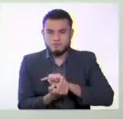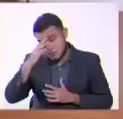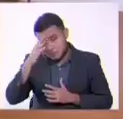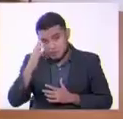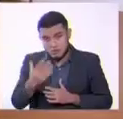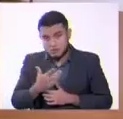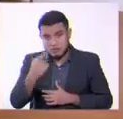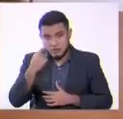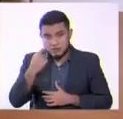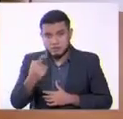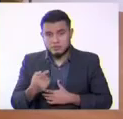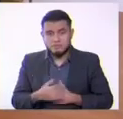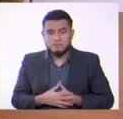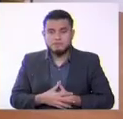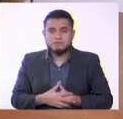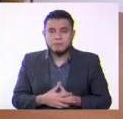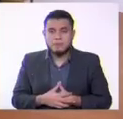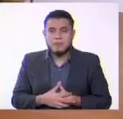crear un poco,